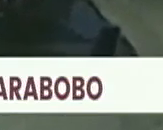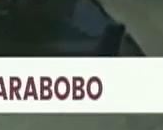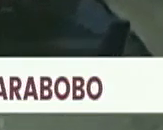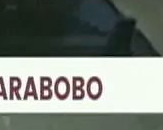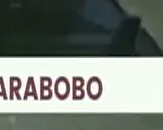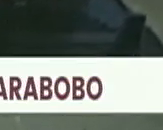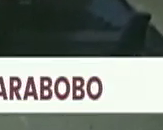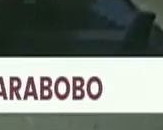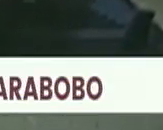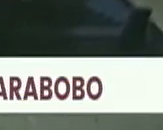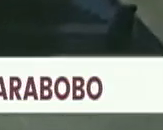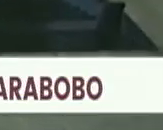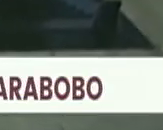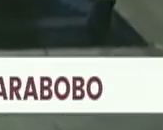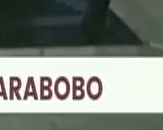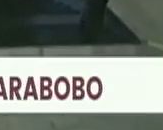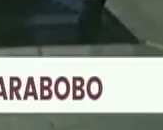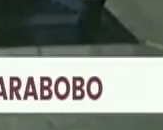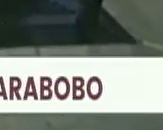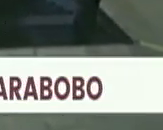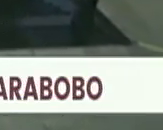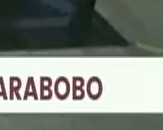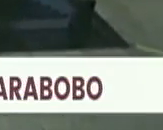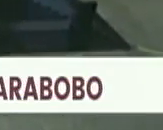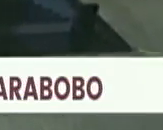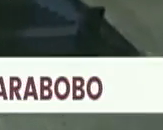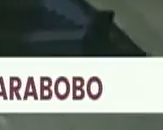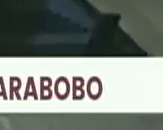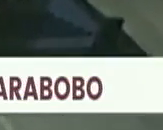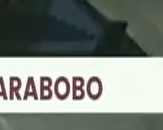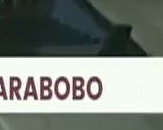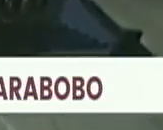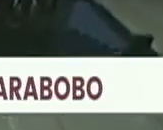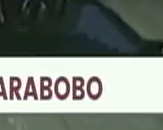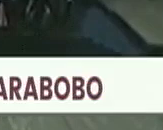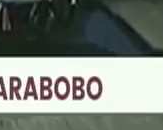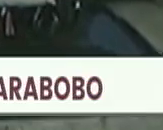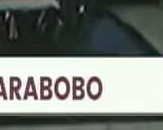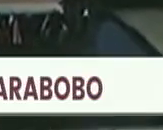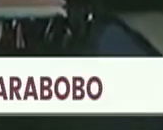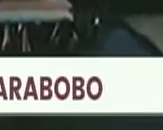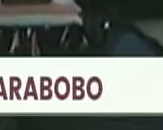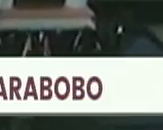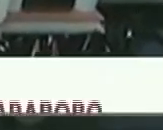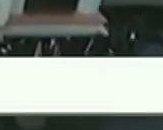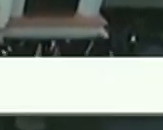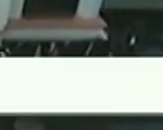República Bolivariana de Venezuela. Con estas imágenes despedimos esta transmisión.